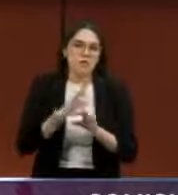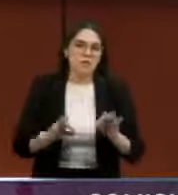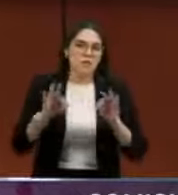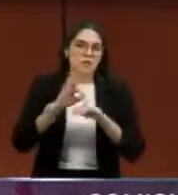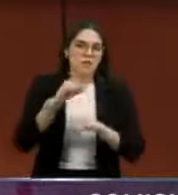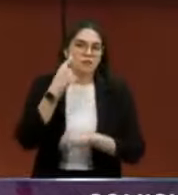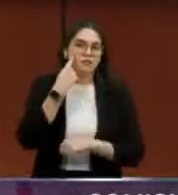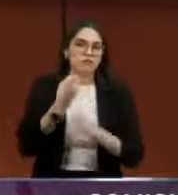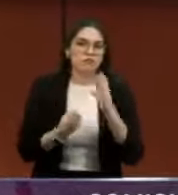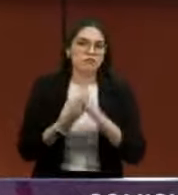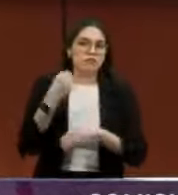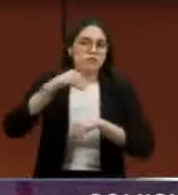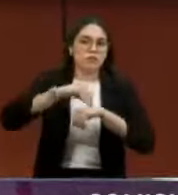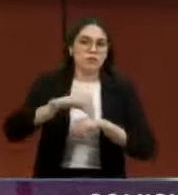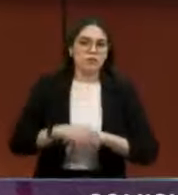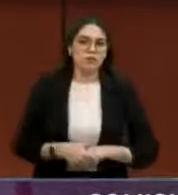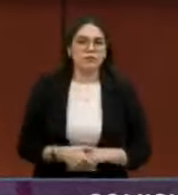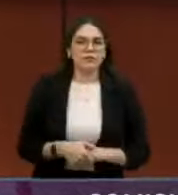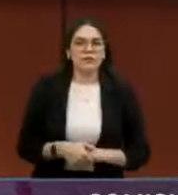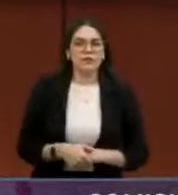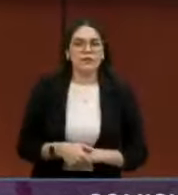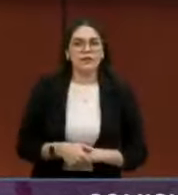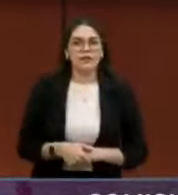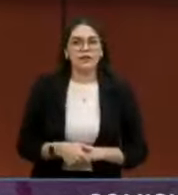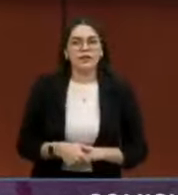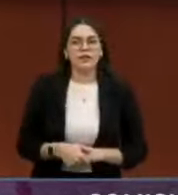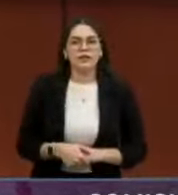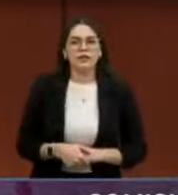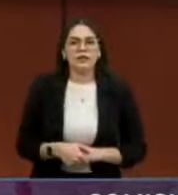Hay un respeto absoluto a las libertades,